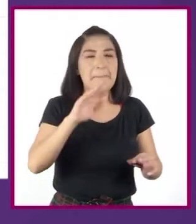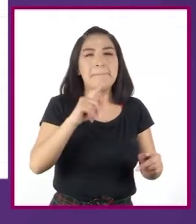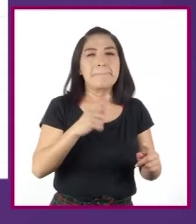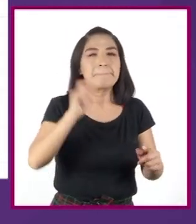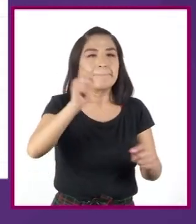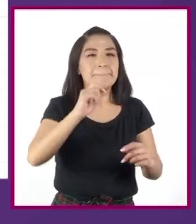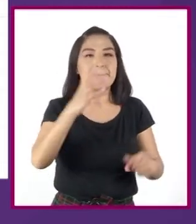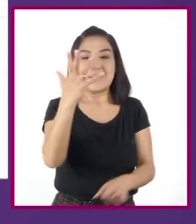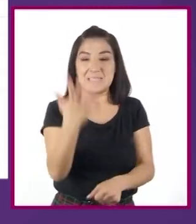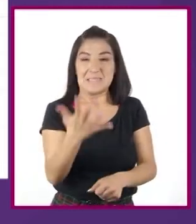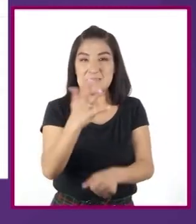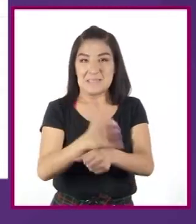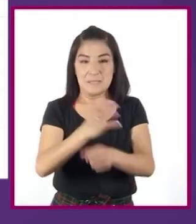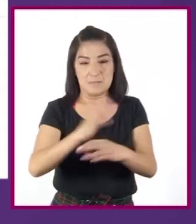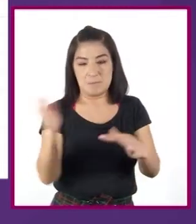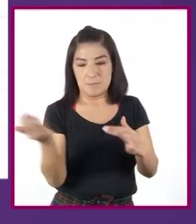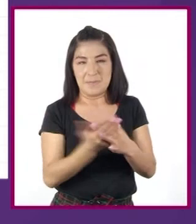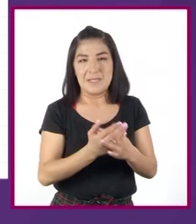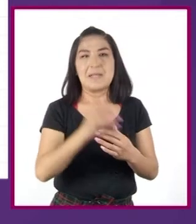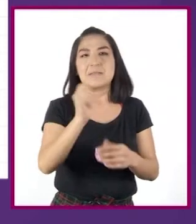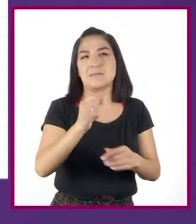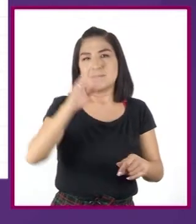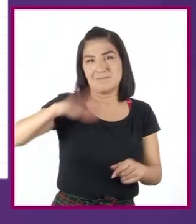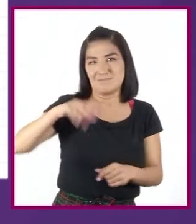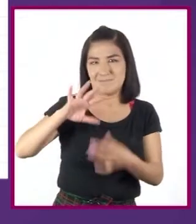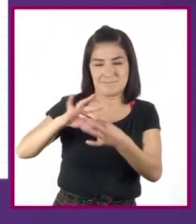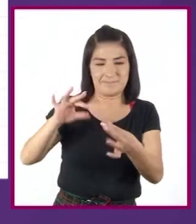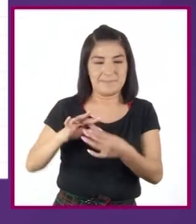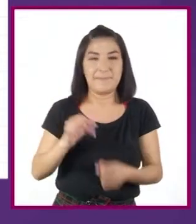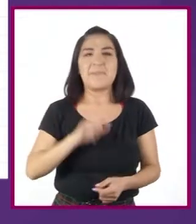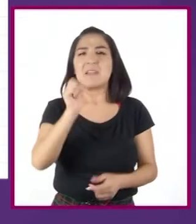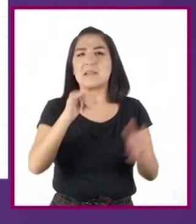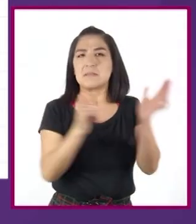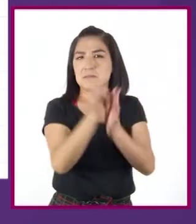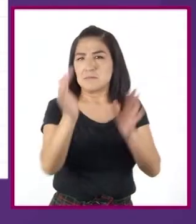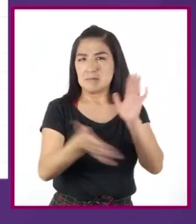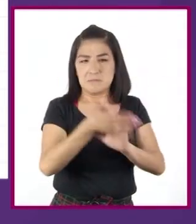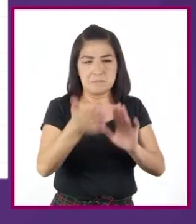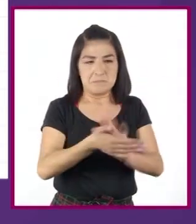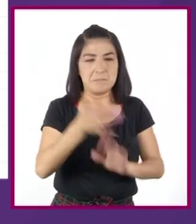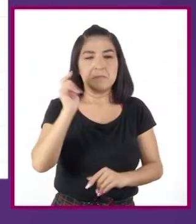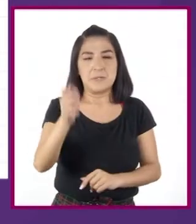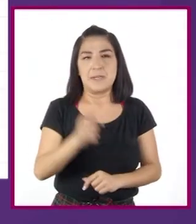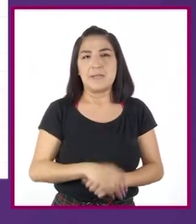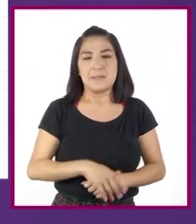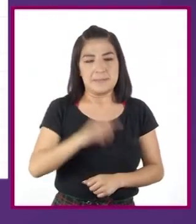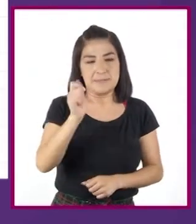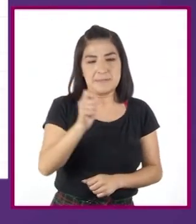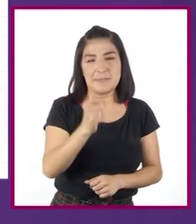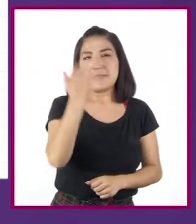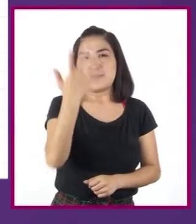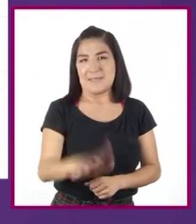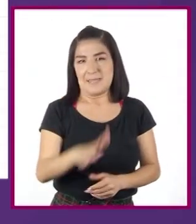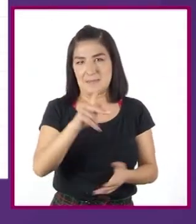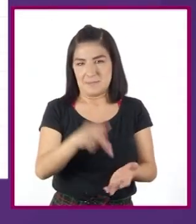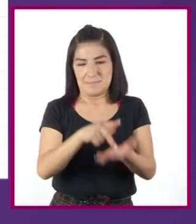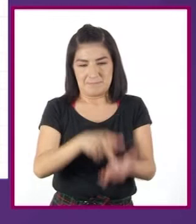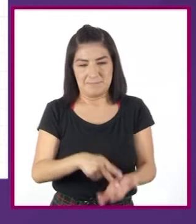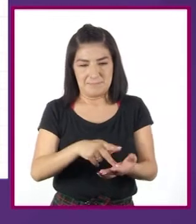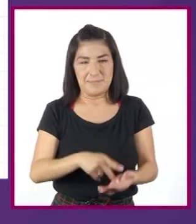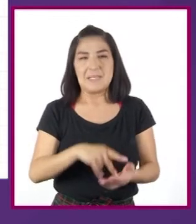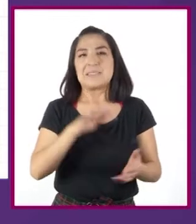parte de lo que indica la tabla. De cemento se necesita la quinta parte de un bulto, que son 10